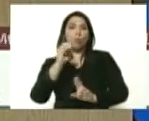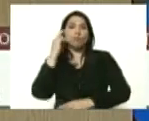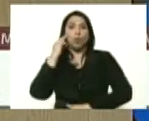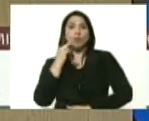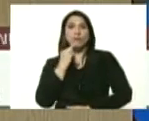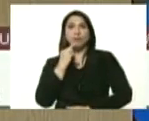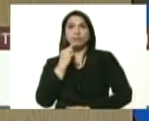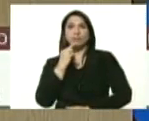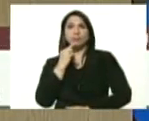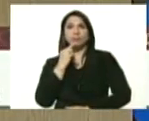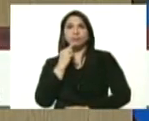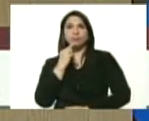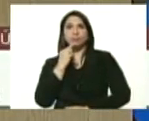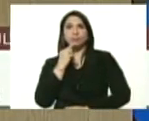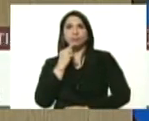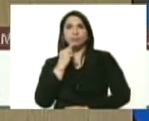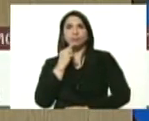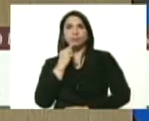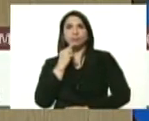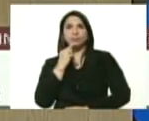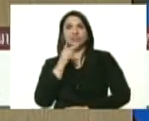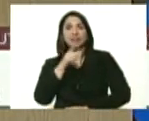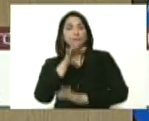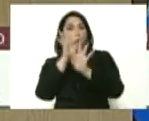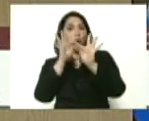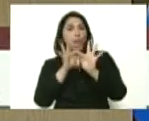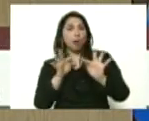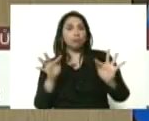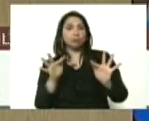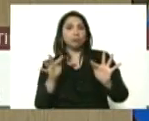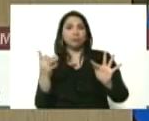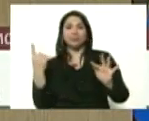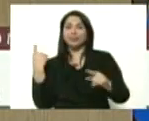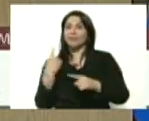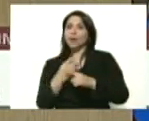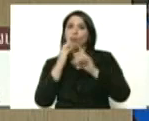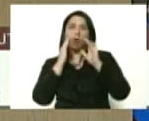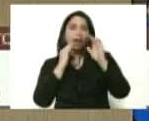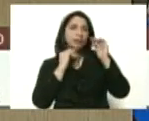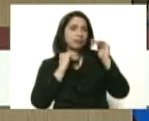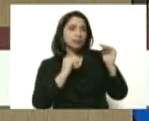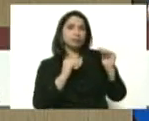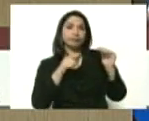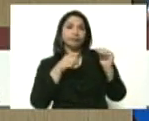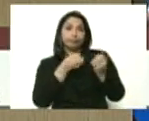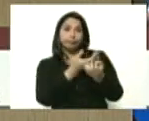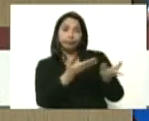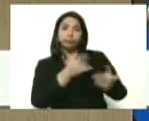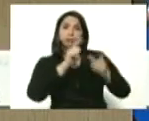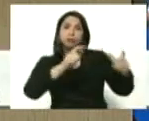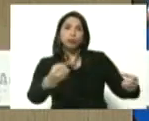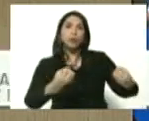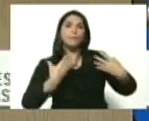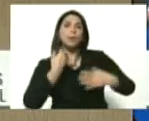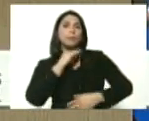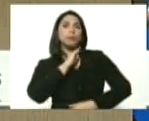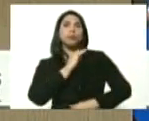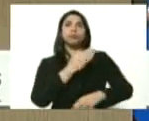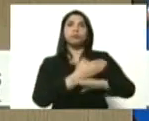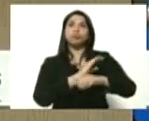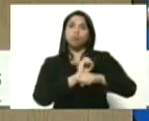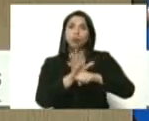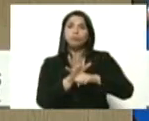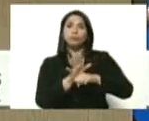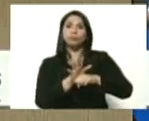Bolívar. De esa manera, tenemos que atender estos casos, los estamos atendiendo, ver